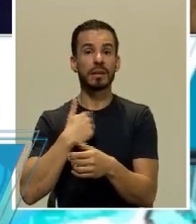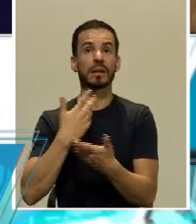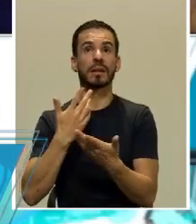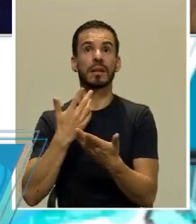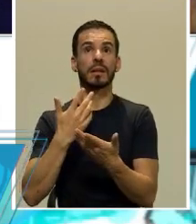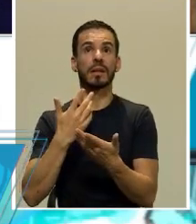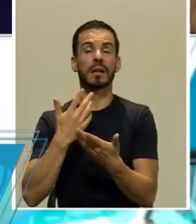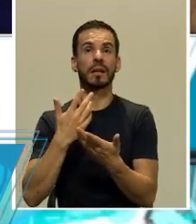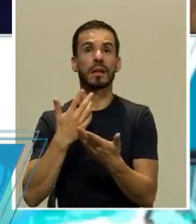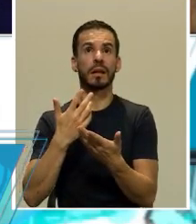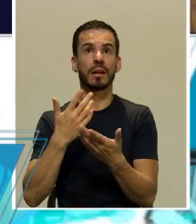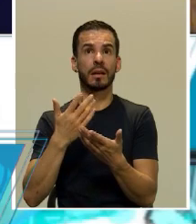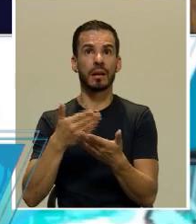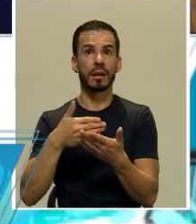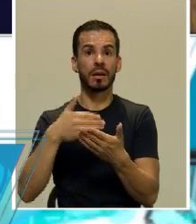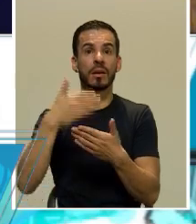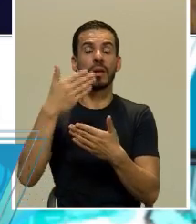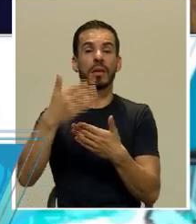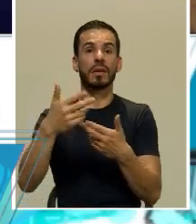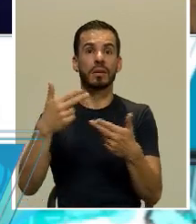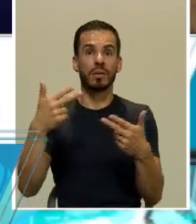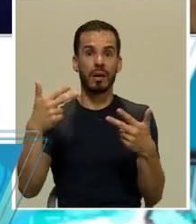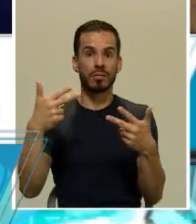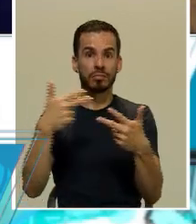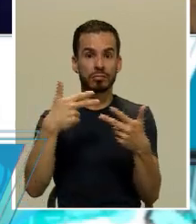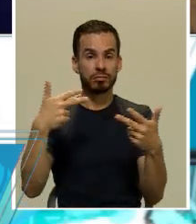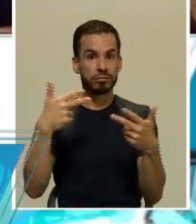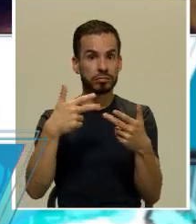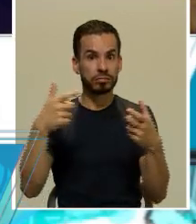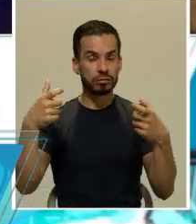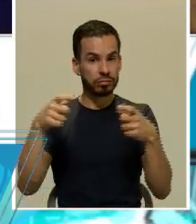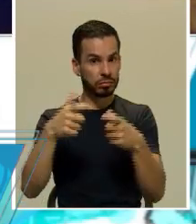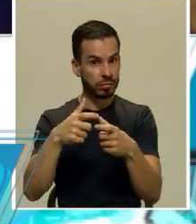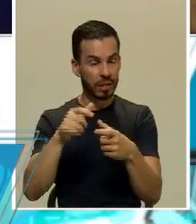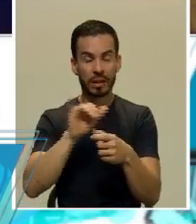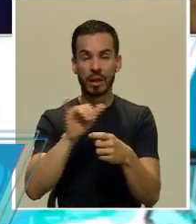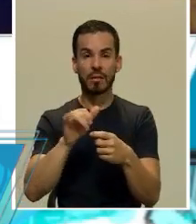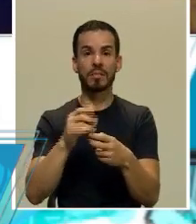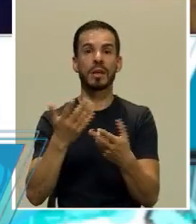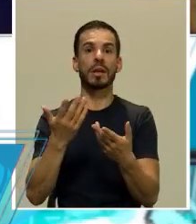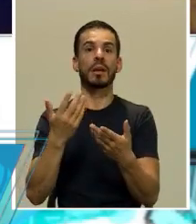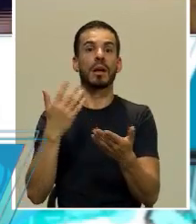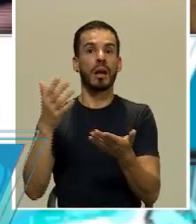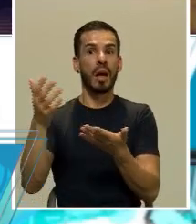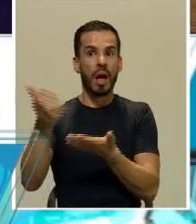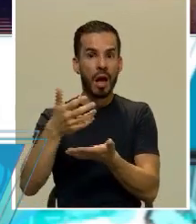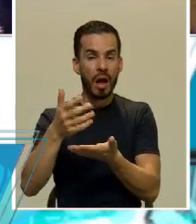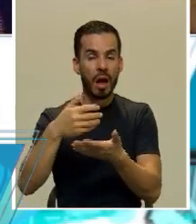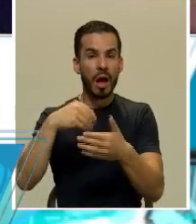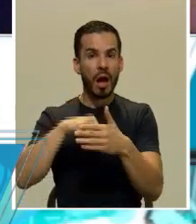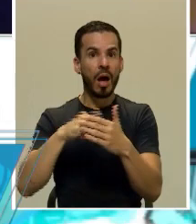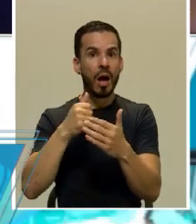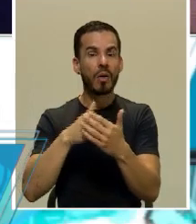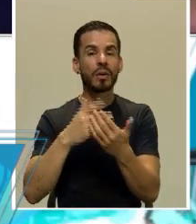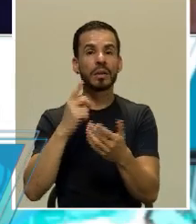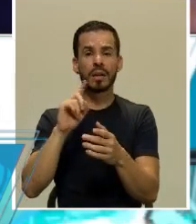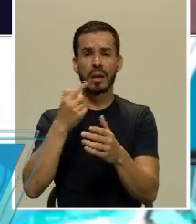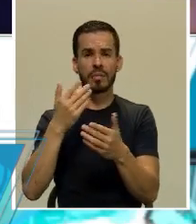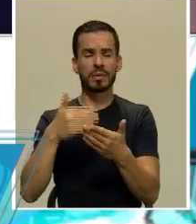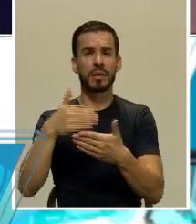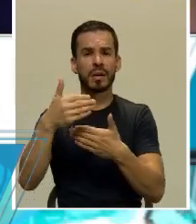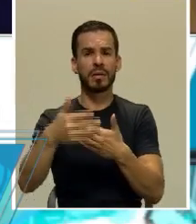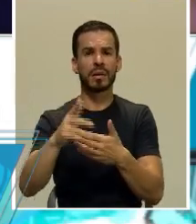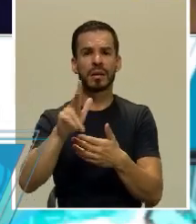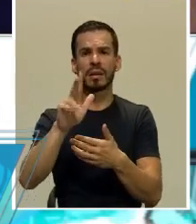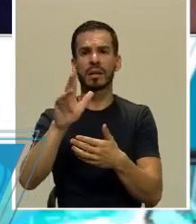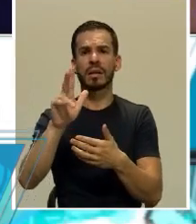eventual descongestión por la utilización del tren y además también si estamos ahorrando en las primeras fases alrededor